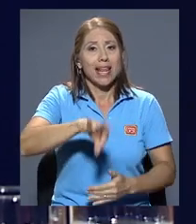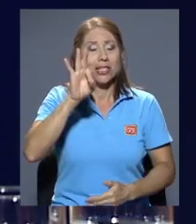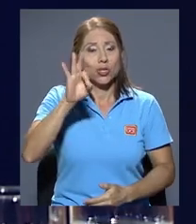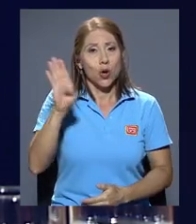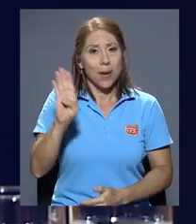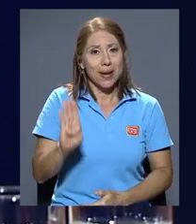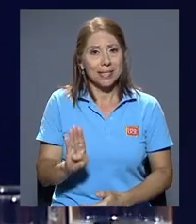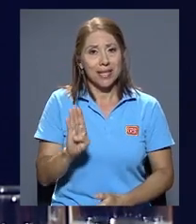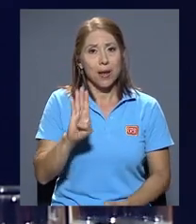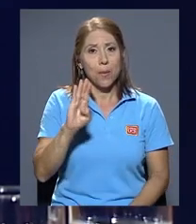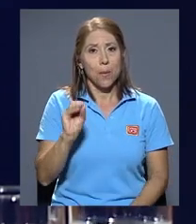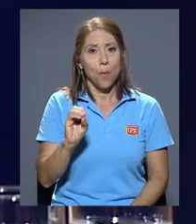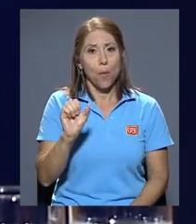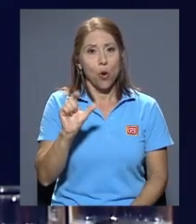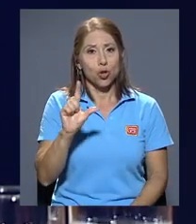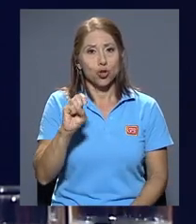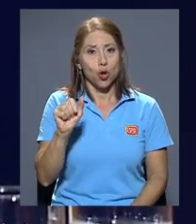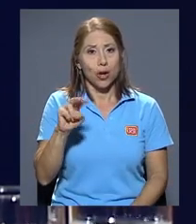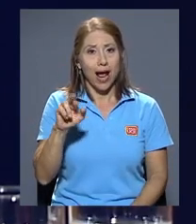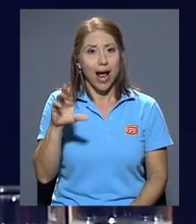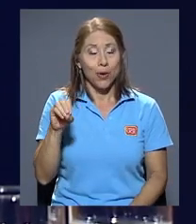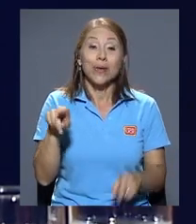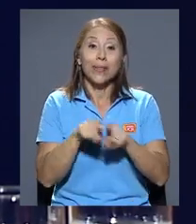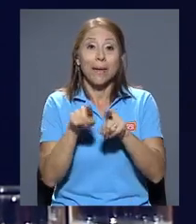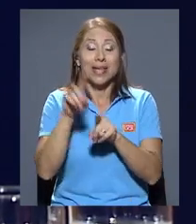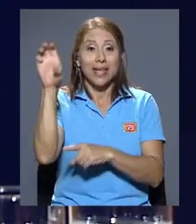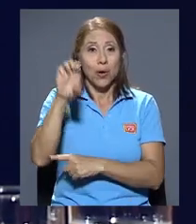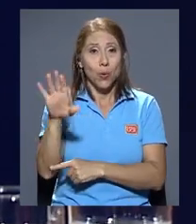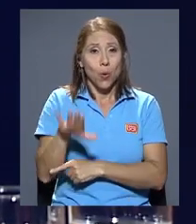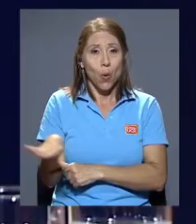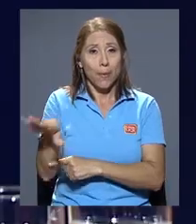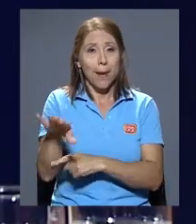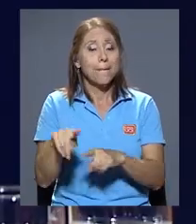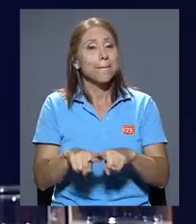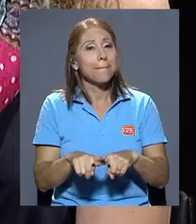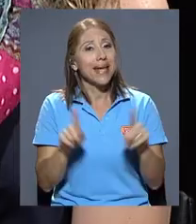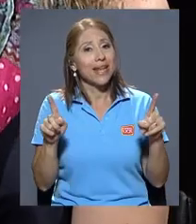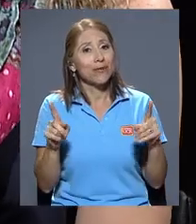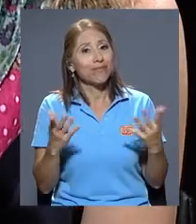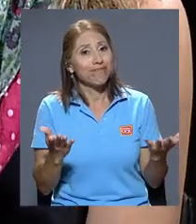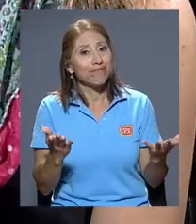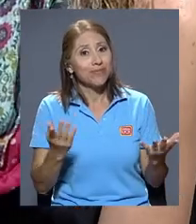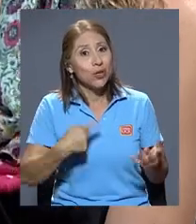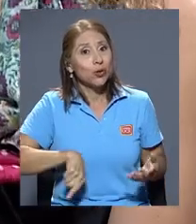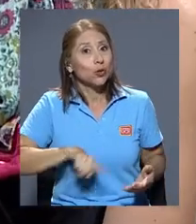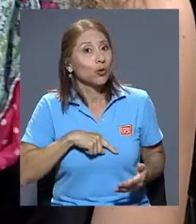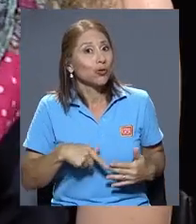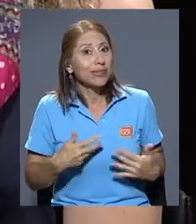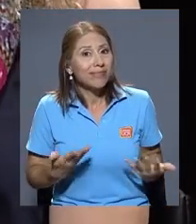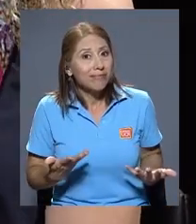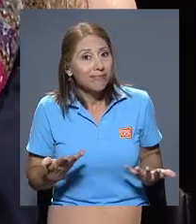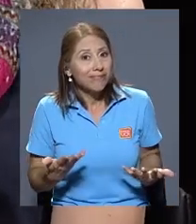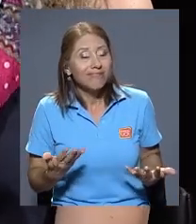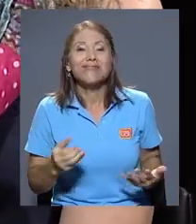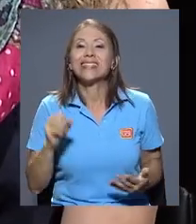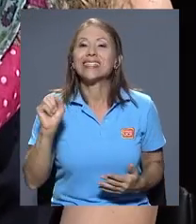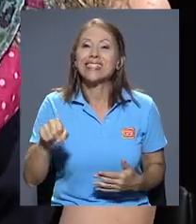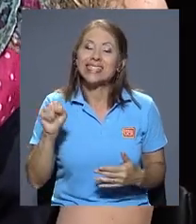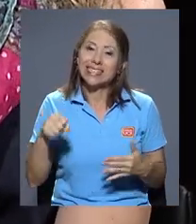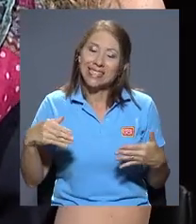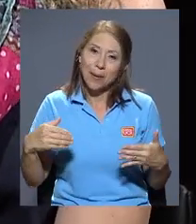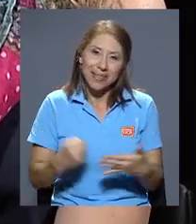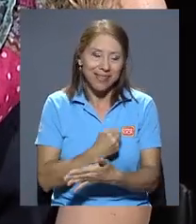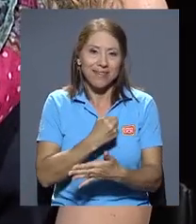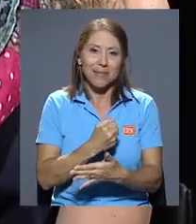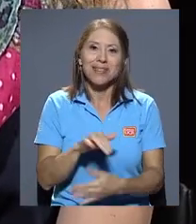Europa, ni qué decir, ¿verdad? Pero, Natalia, no nos podemos eximir. Sí, lamentablemente, pues es eso. Eso